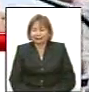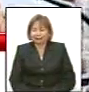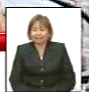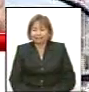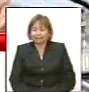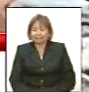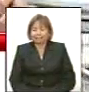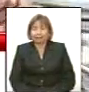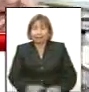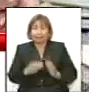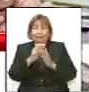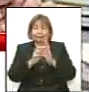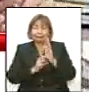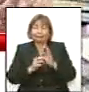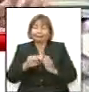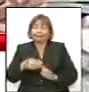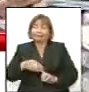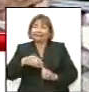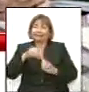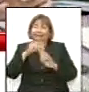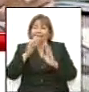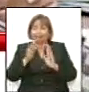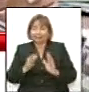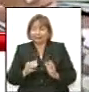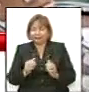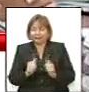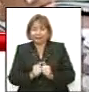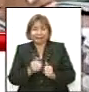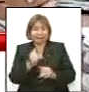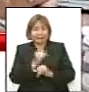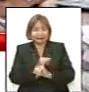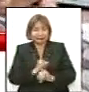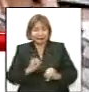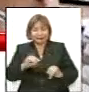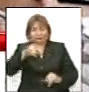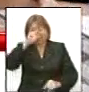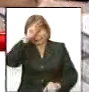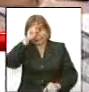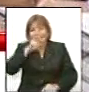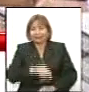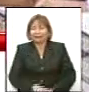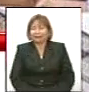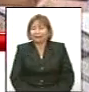del proyecto especial Bicentenario de la Independencia del Perú.